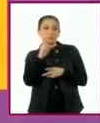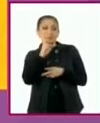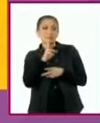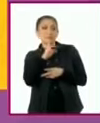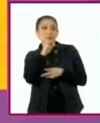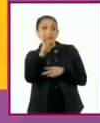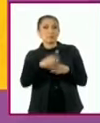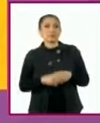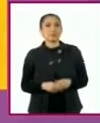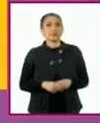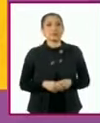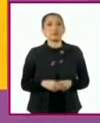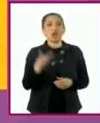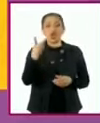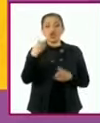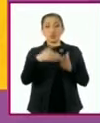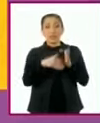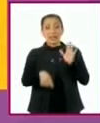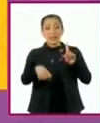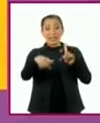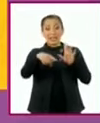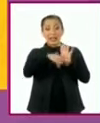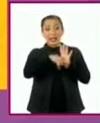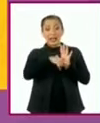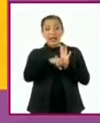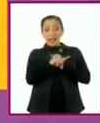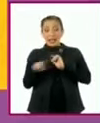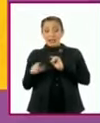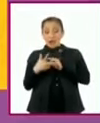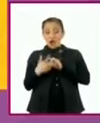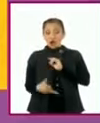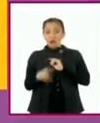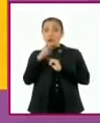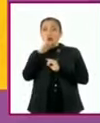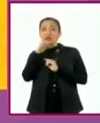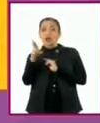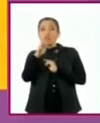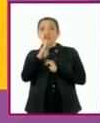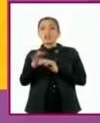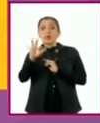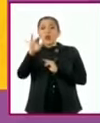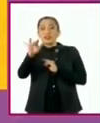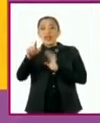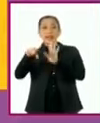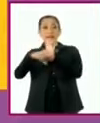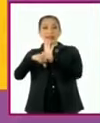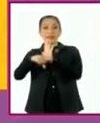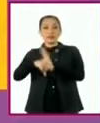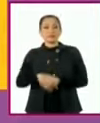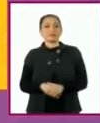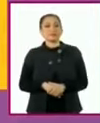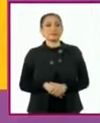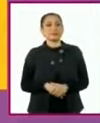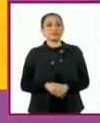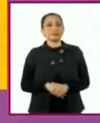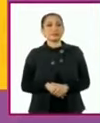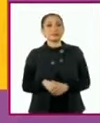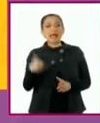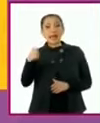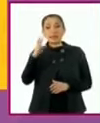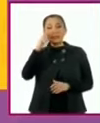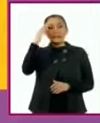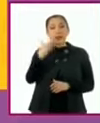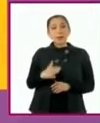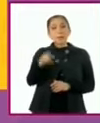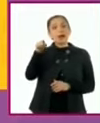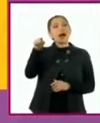resultado. 2000 negativo entre 8 es igual a 250 negativo. De esta forma